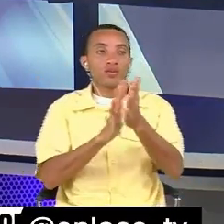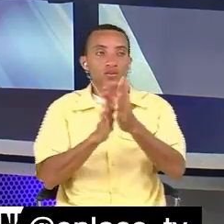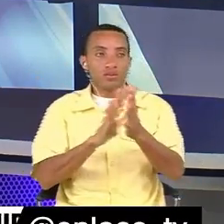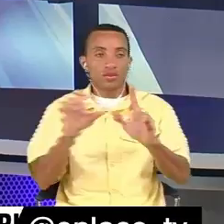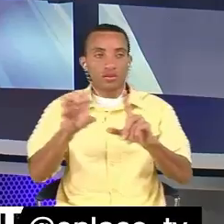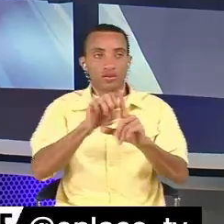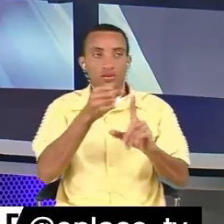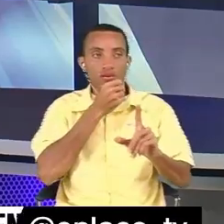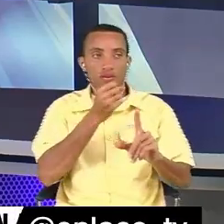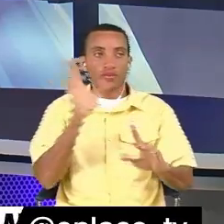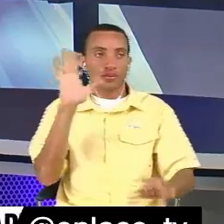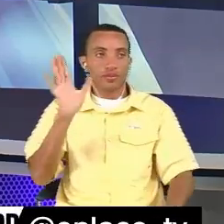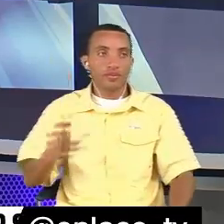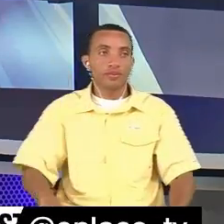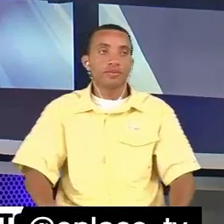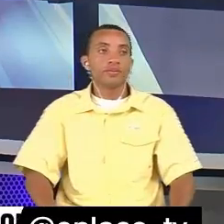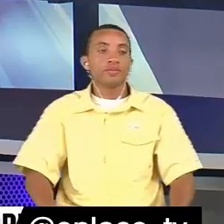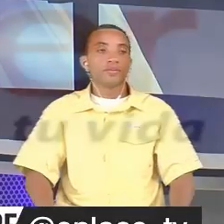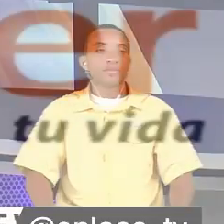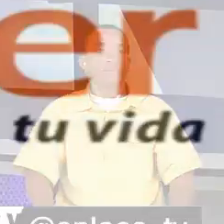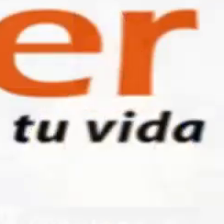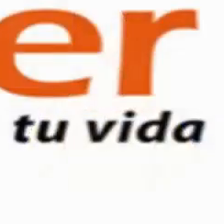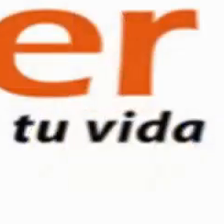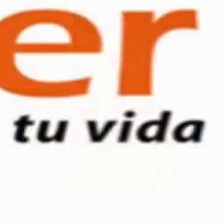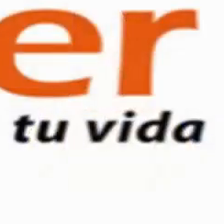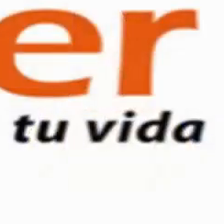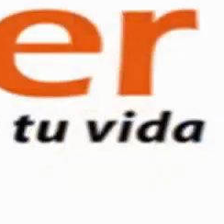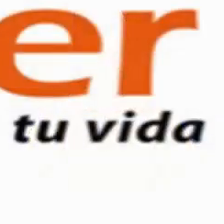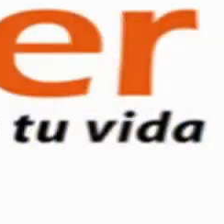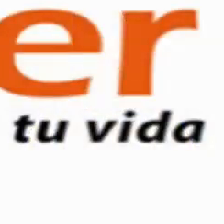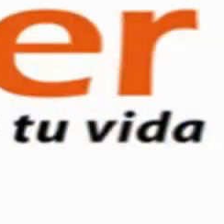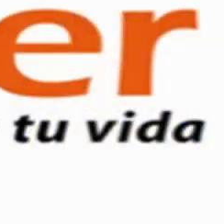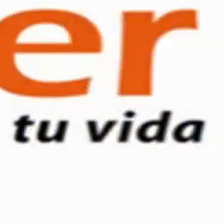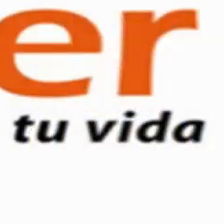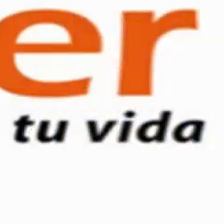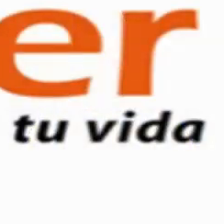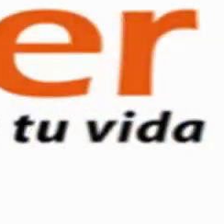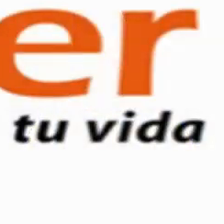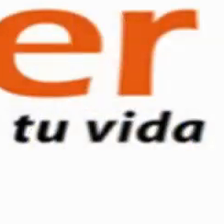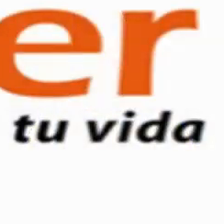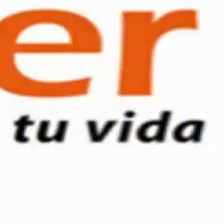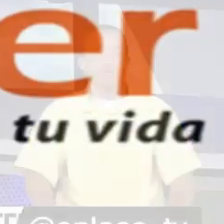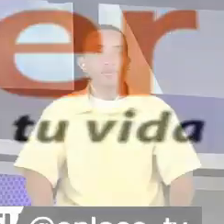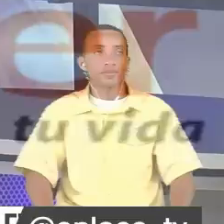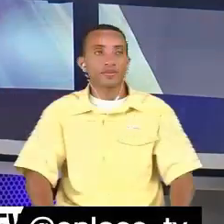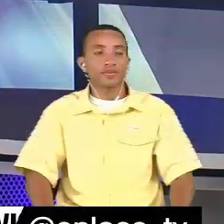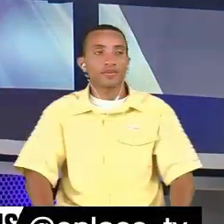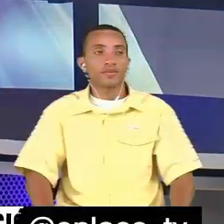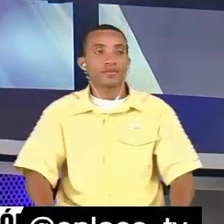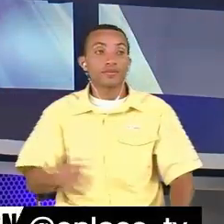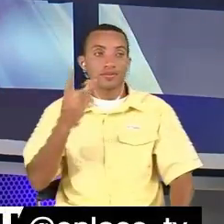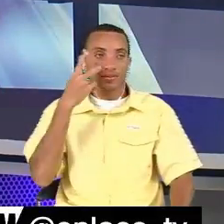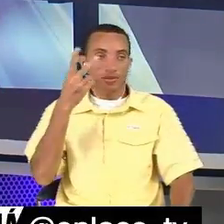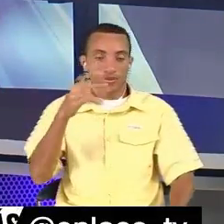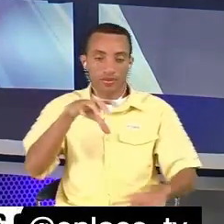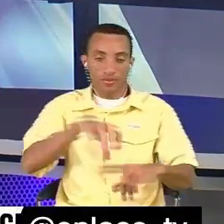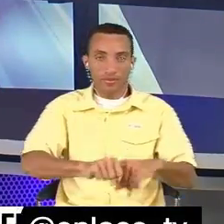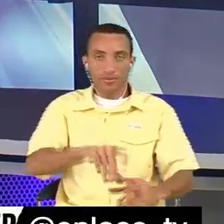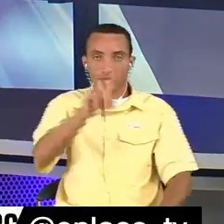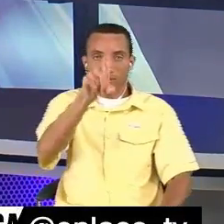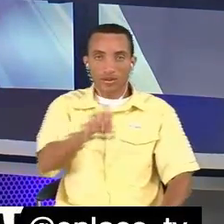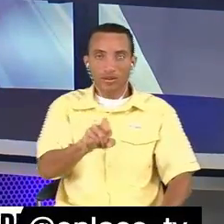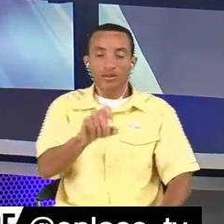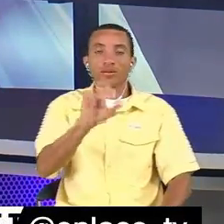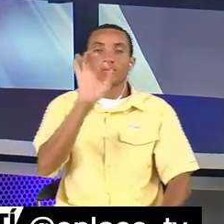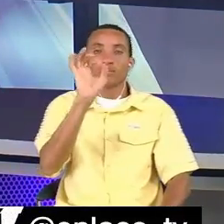Enlace Noticias. Antes de despedirnos les recuerdo materiales eléctricos, Electrofer ilumina tu vida. Nos vemos a las 6 en punto de la